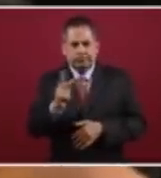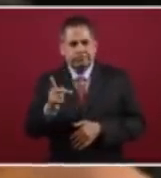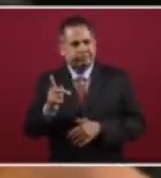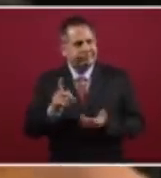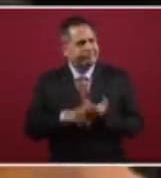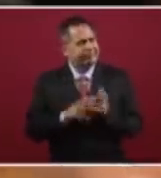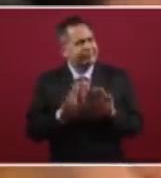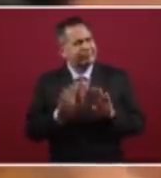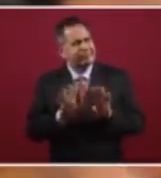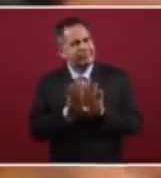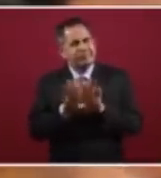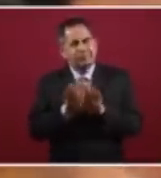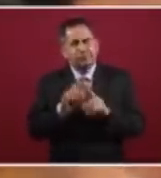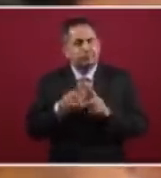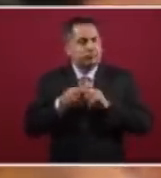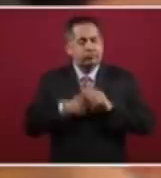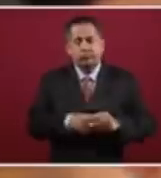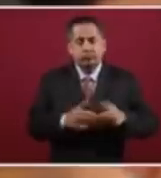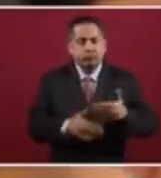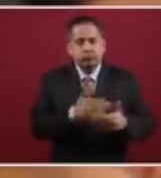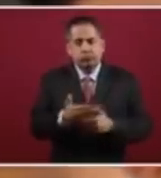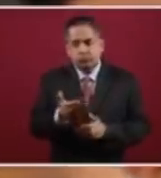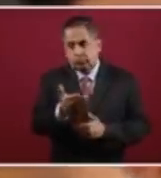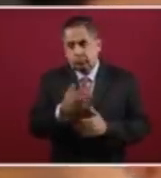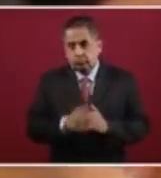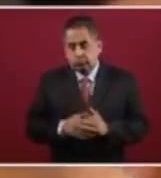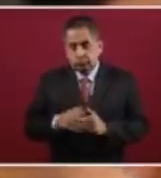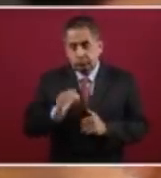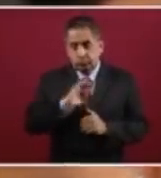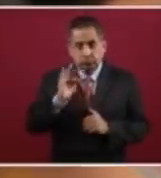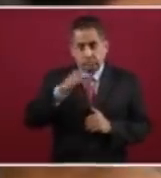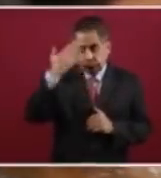Privada, para poder echarlos a andar, y si incluso